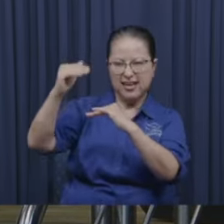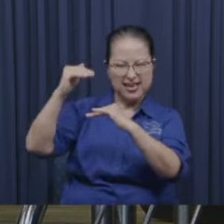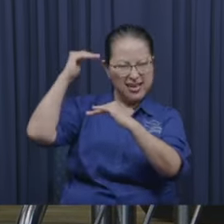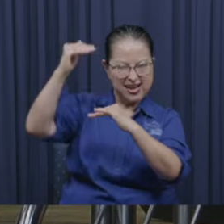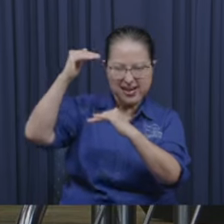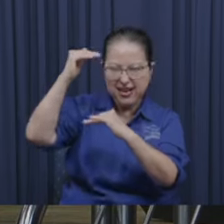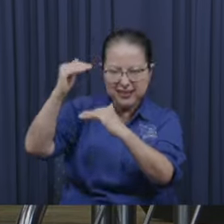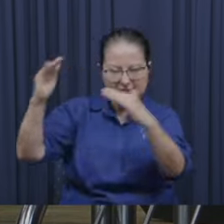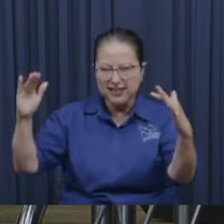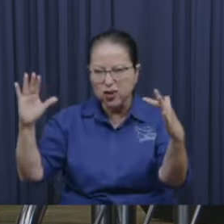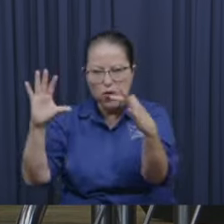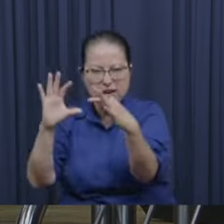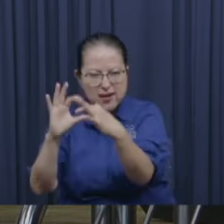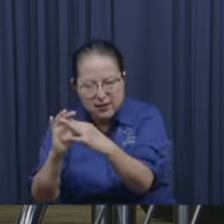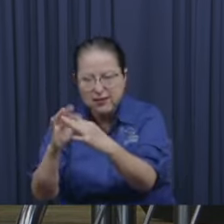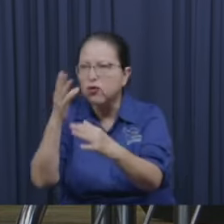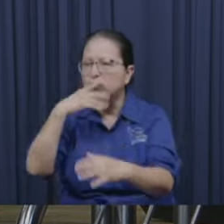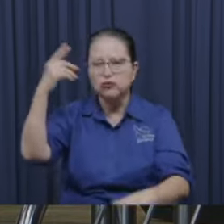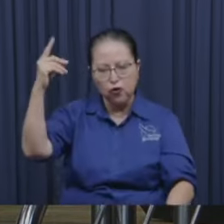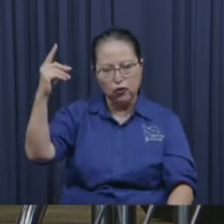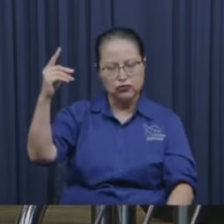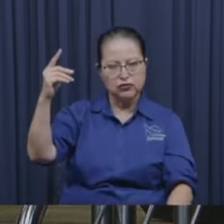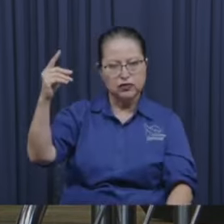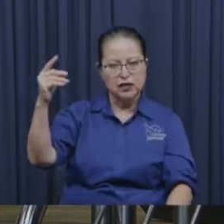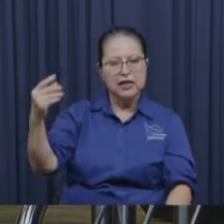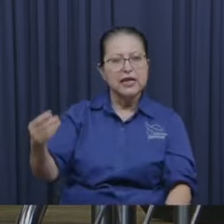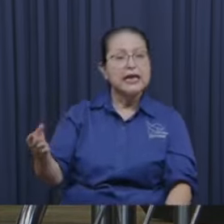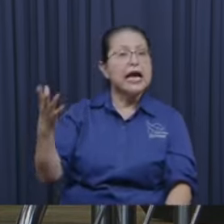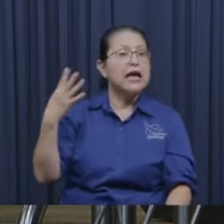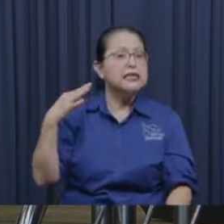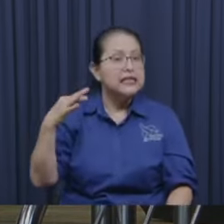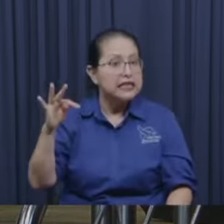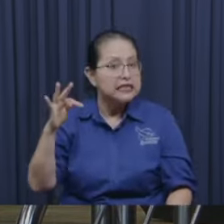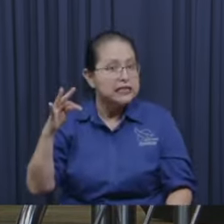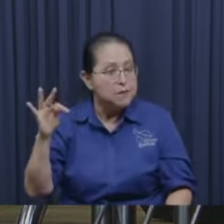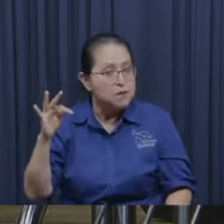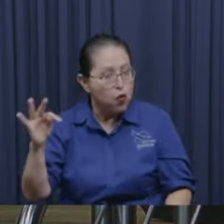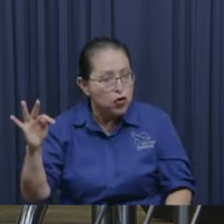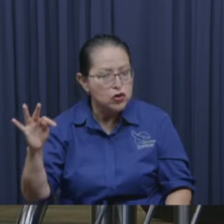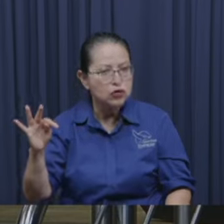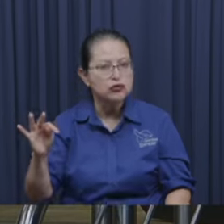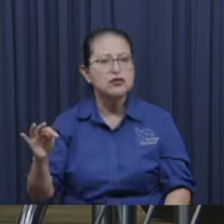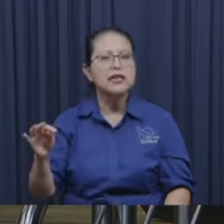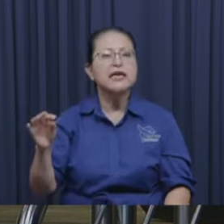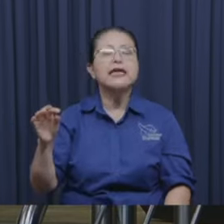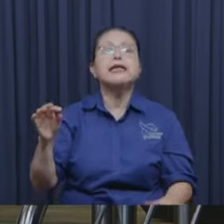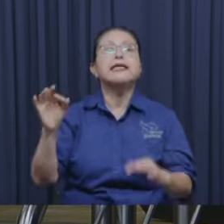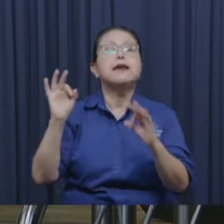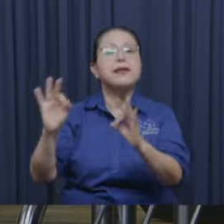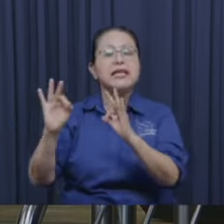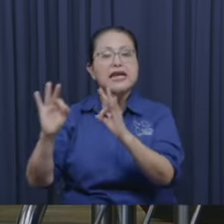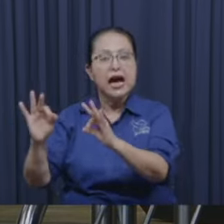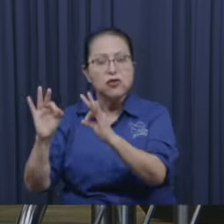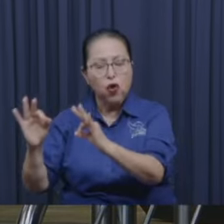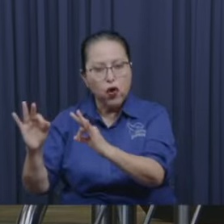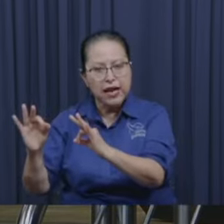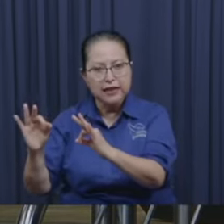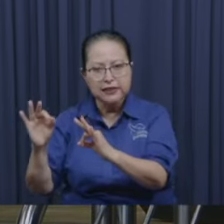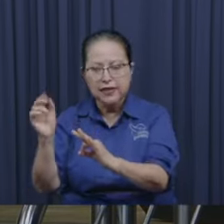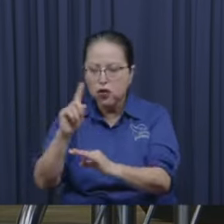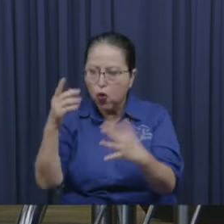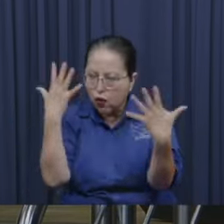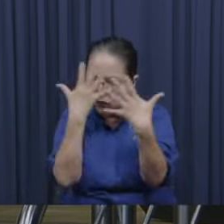fe por Incluso el testimonio de hermanos predicadores lo que sea tú tienes que tener bien claro que